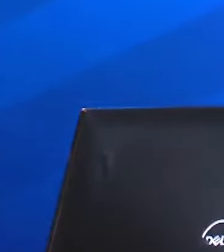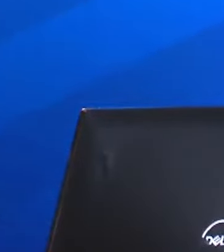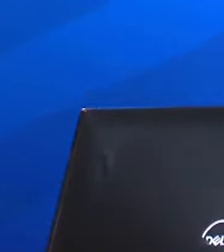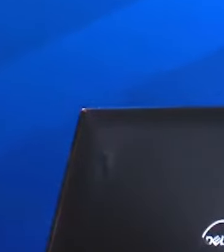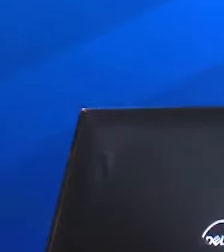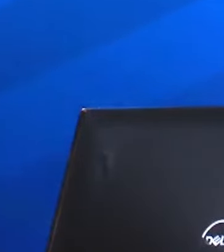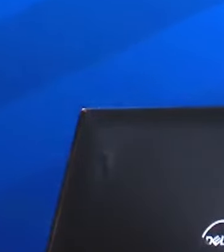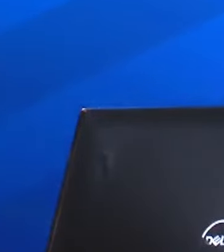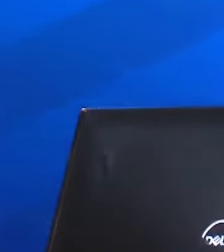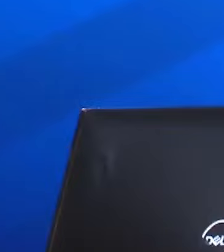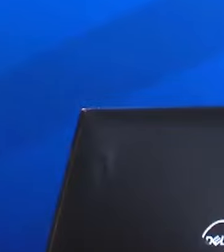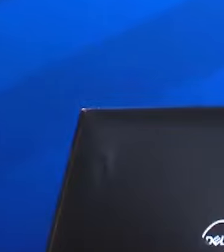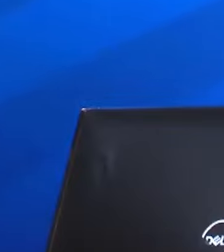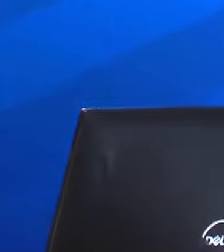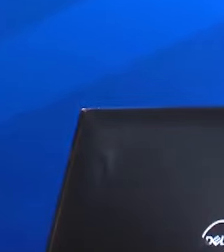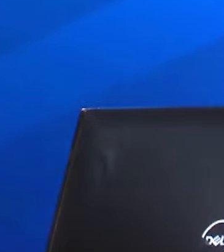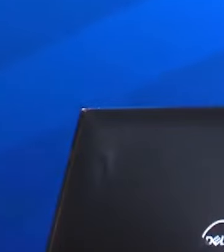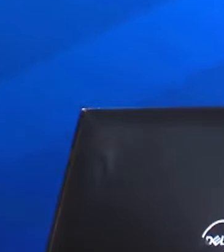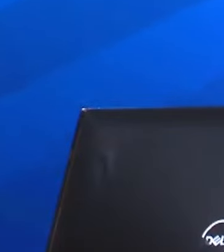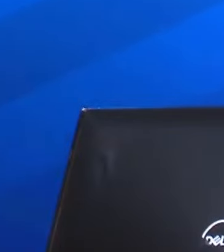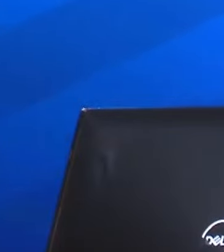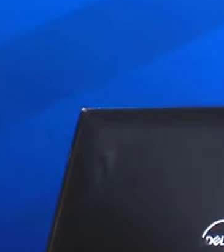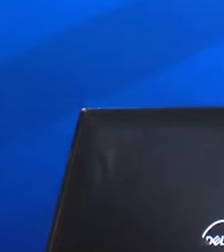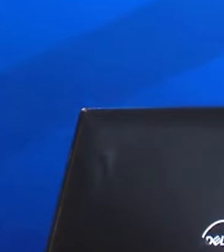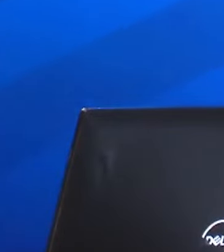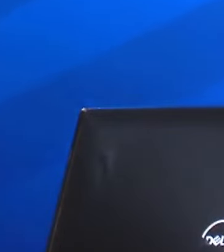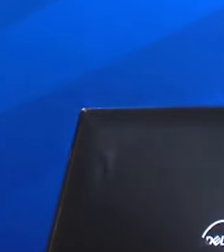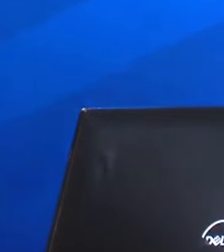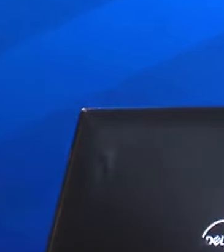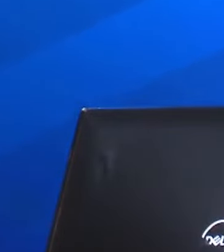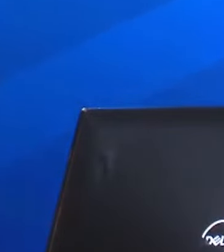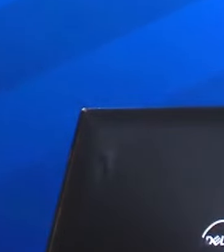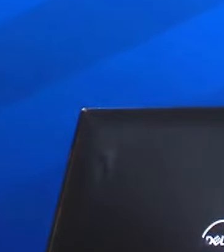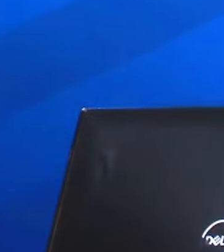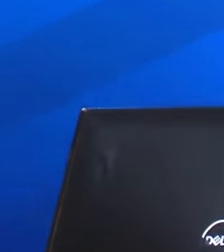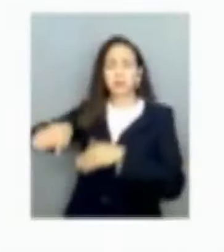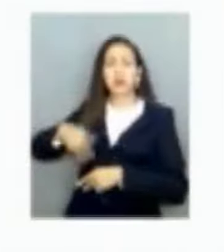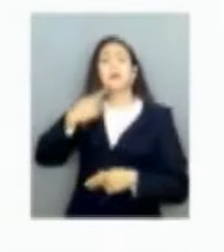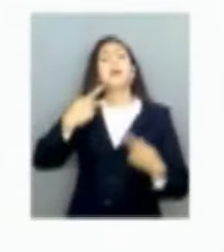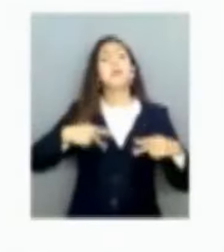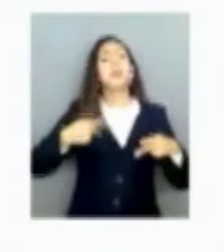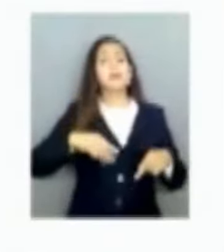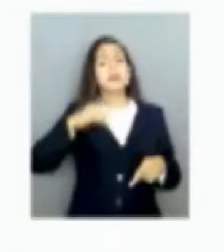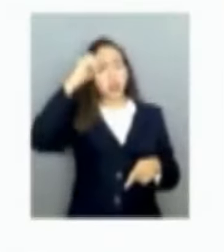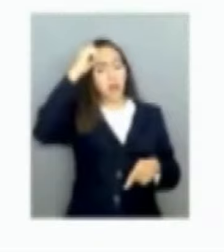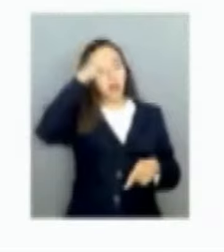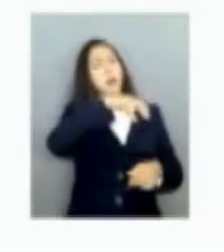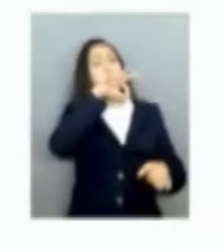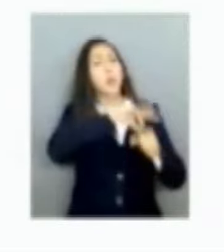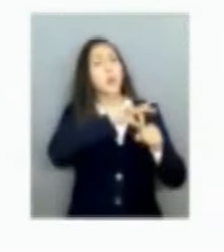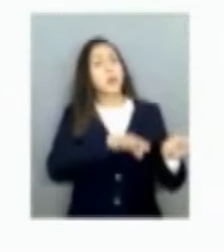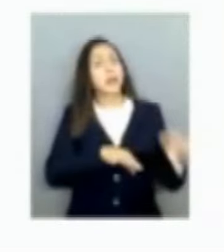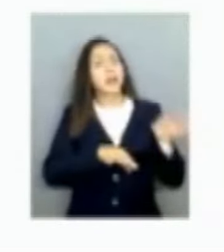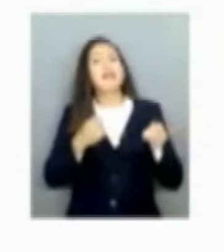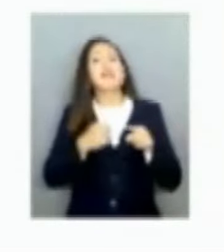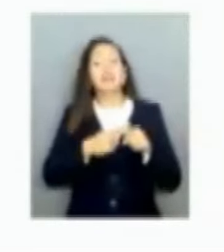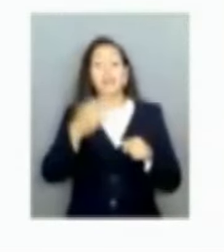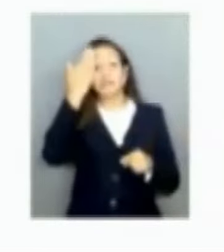la iniciativa del poder judicial es vamos hacia una reforma que ojalá el equipo de